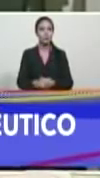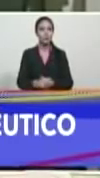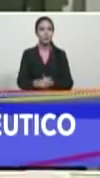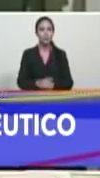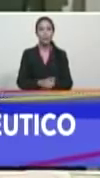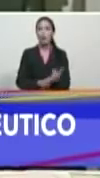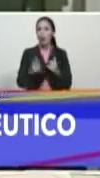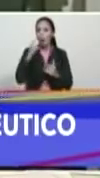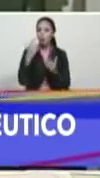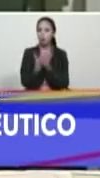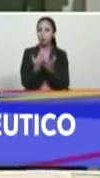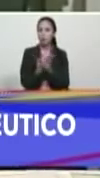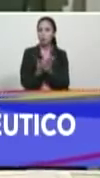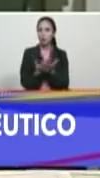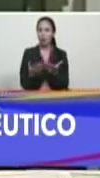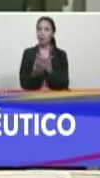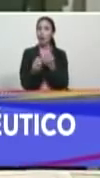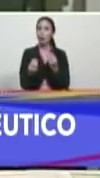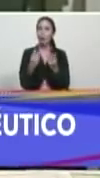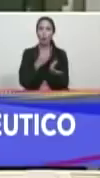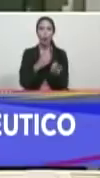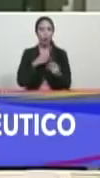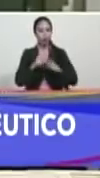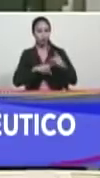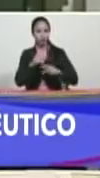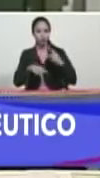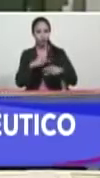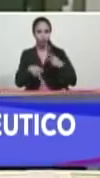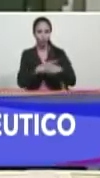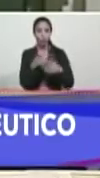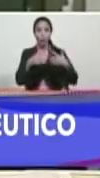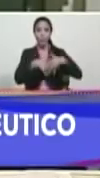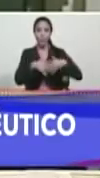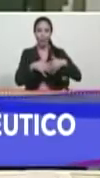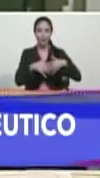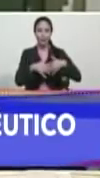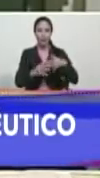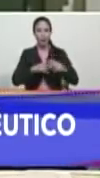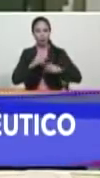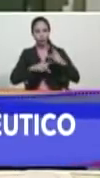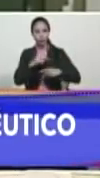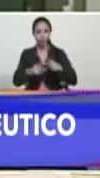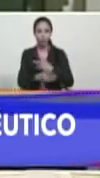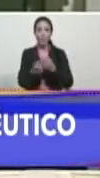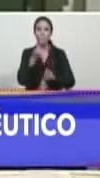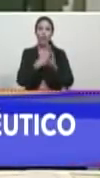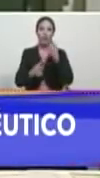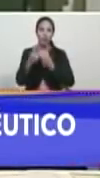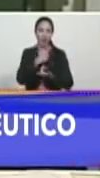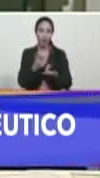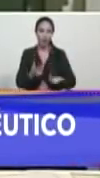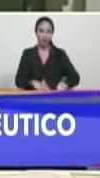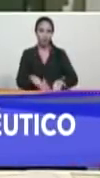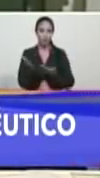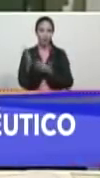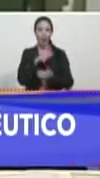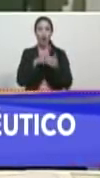que veamos la producción de medicamentos en la empresa socialista para la producción de